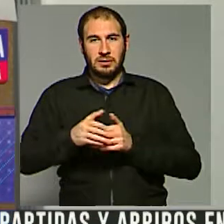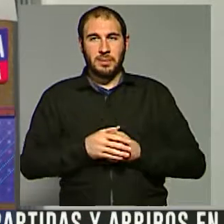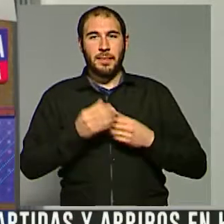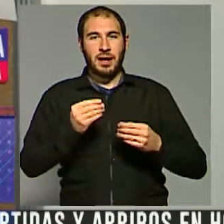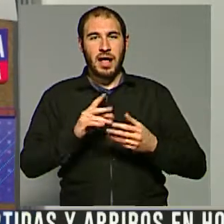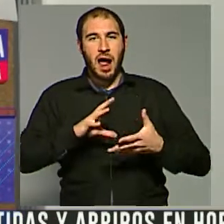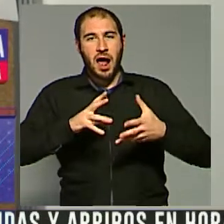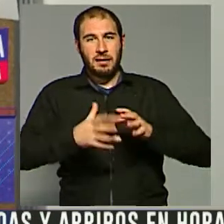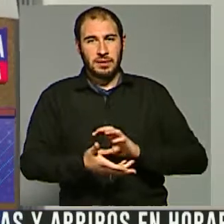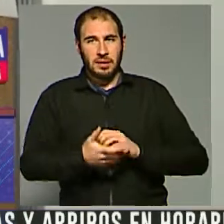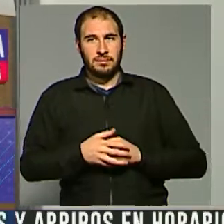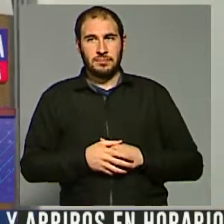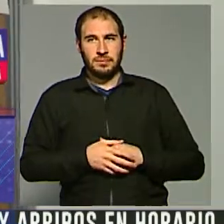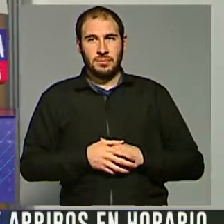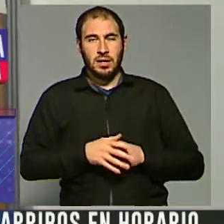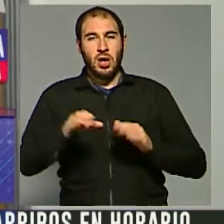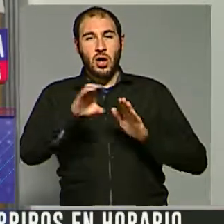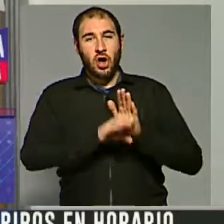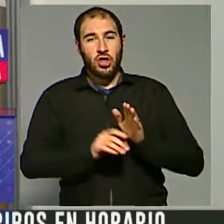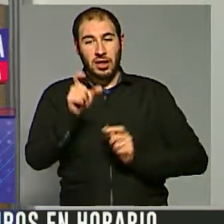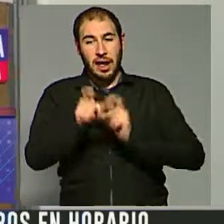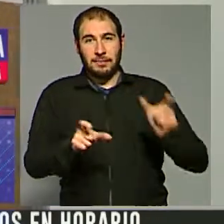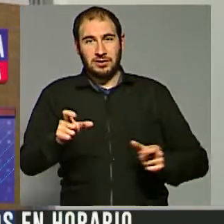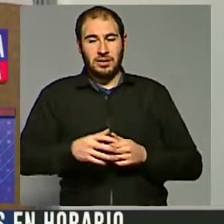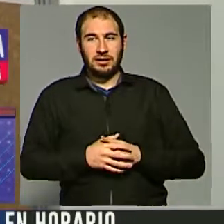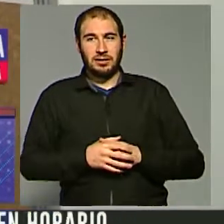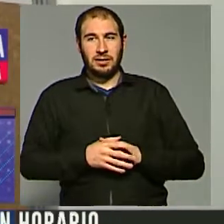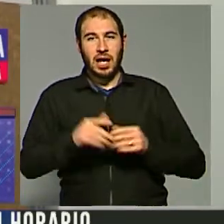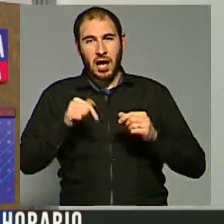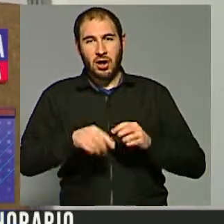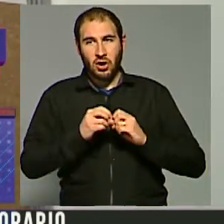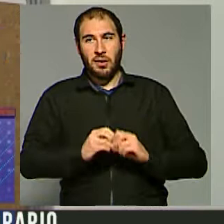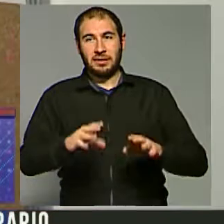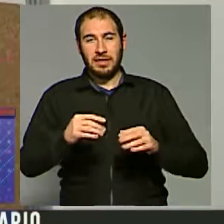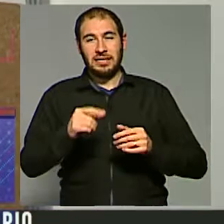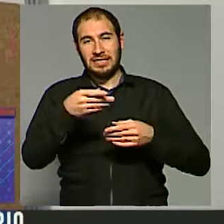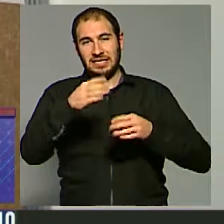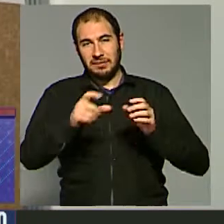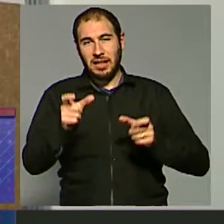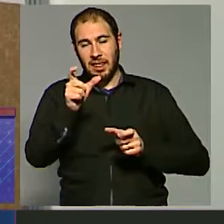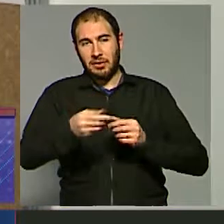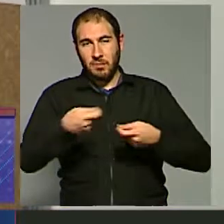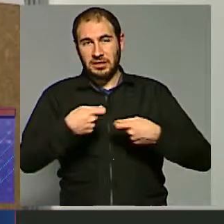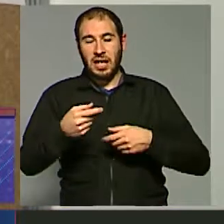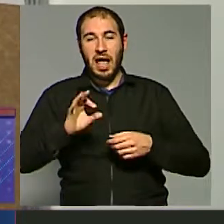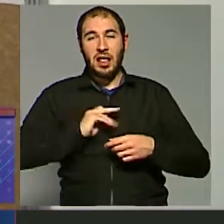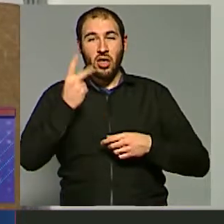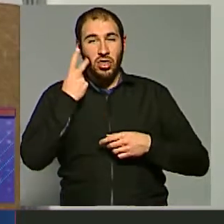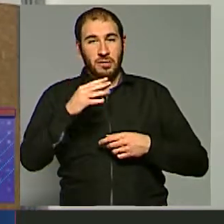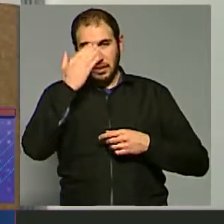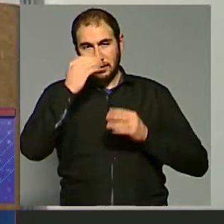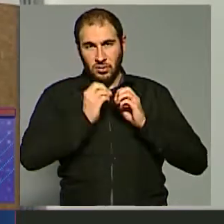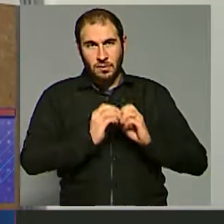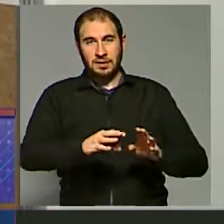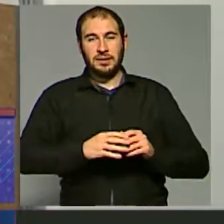para adecuarlos al Código Civil que está en vigencia, civil y comercial, que está en vigencia en Argentina desde el año